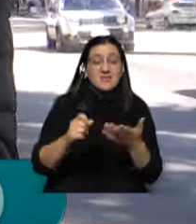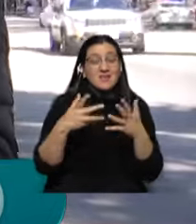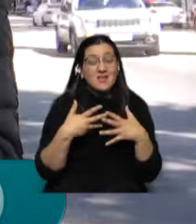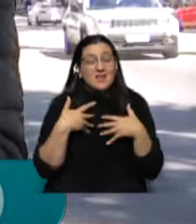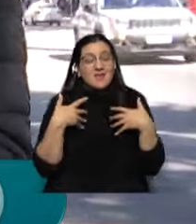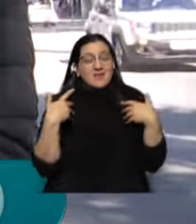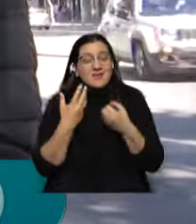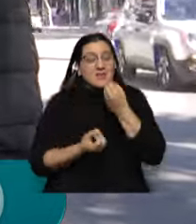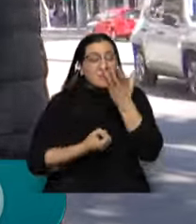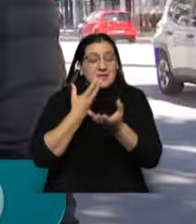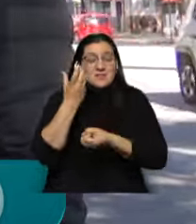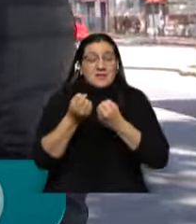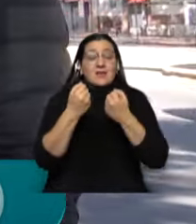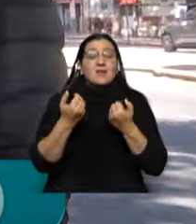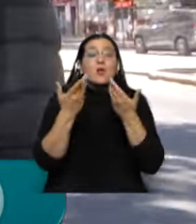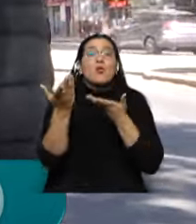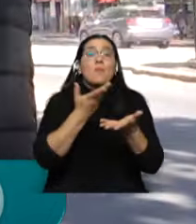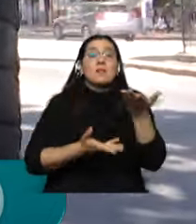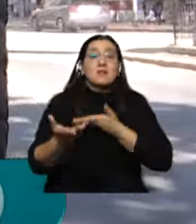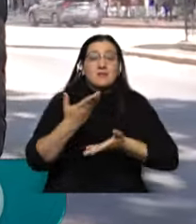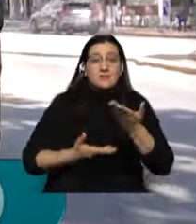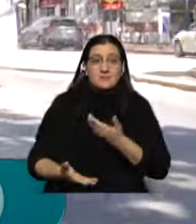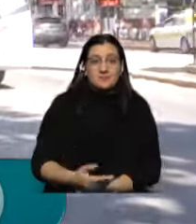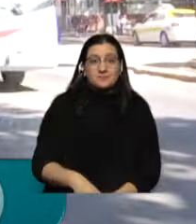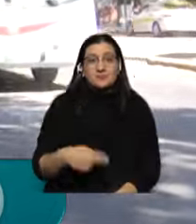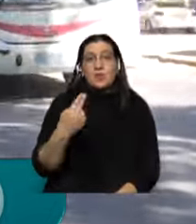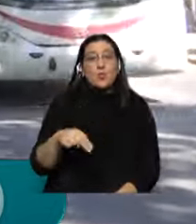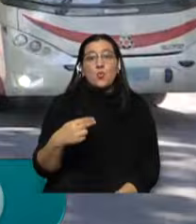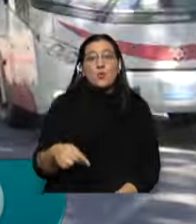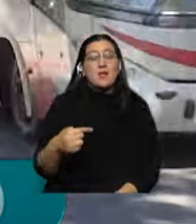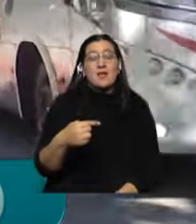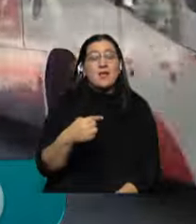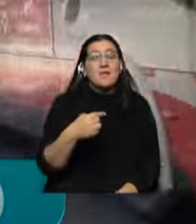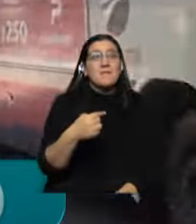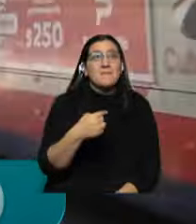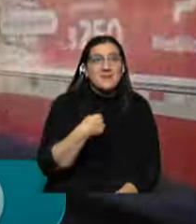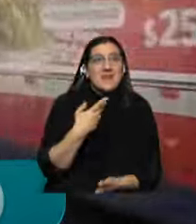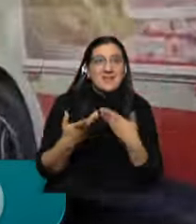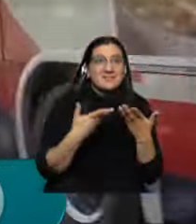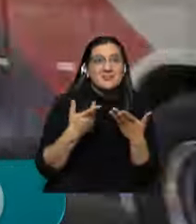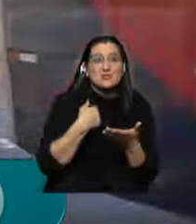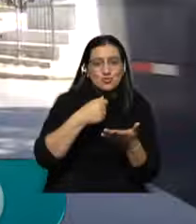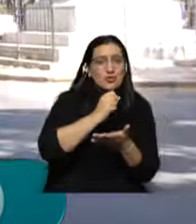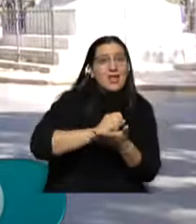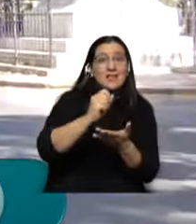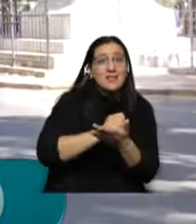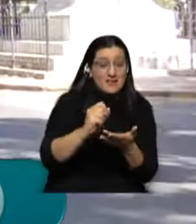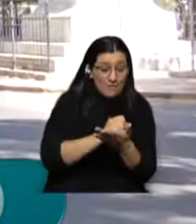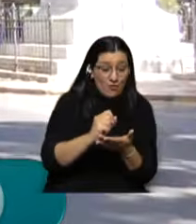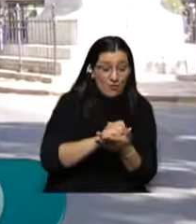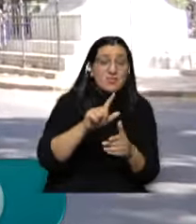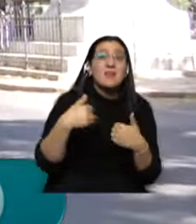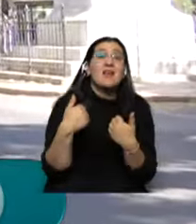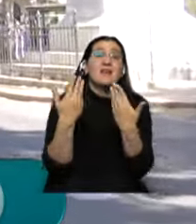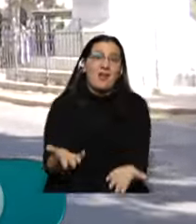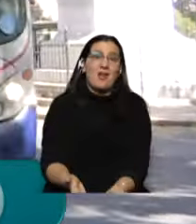ya no te pertenece, digamos? Nunca me pertenece una canción cuando ya la canto. Y cuando la escribo, cuando la hago, la